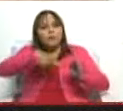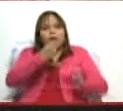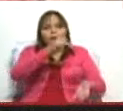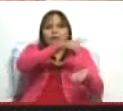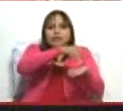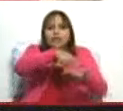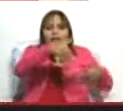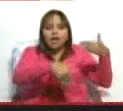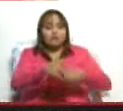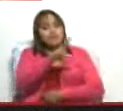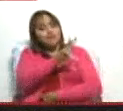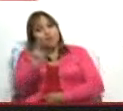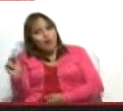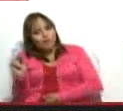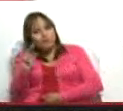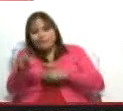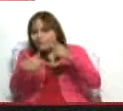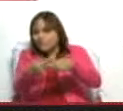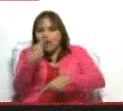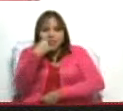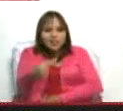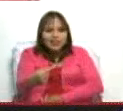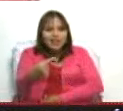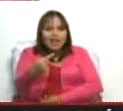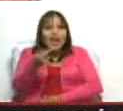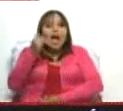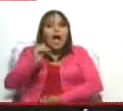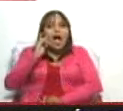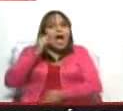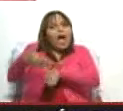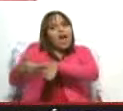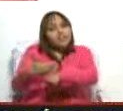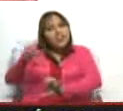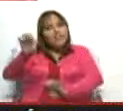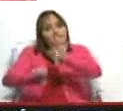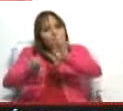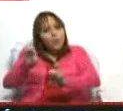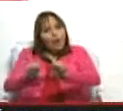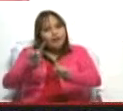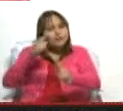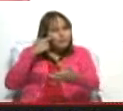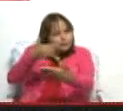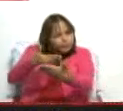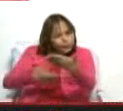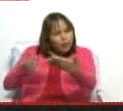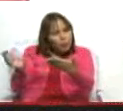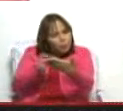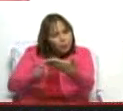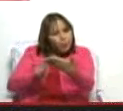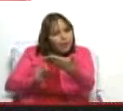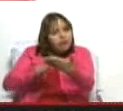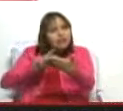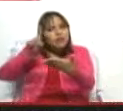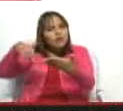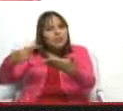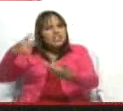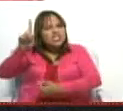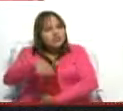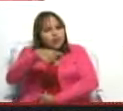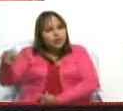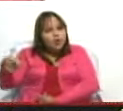sería revisada su situación. Y en base a esa revisión se tomaba la decisión correspondiente.